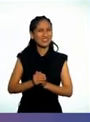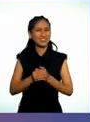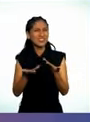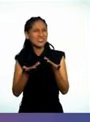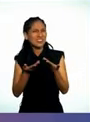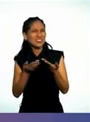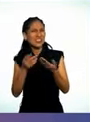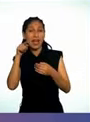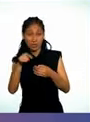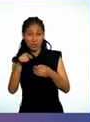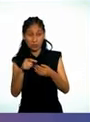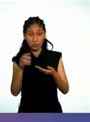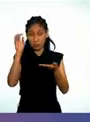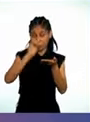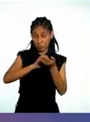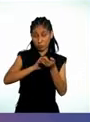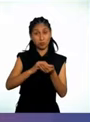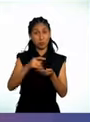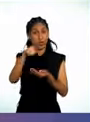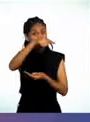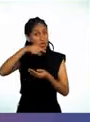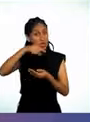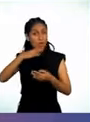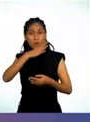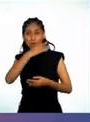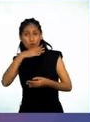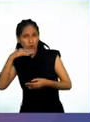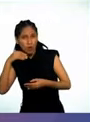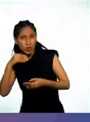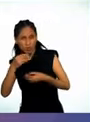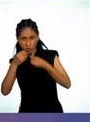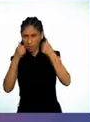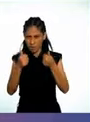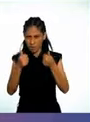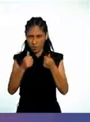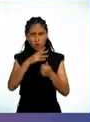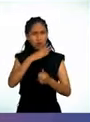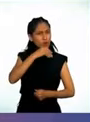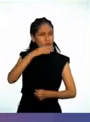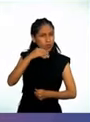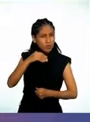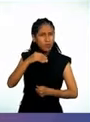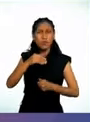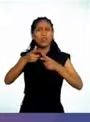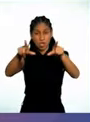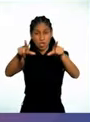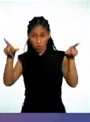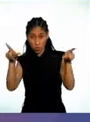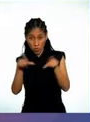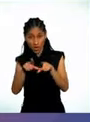traen a game solé bartz from moyobamba